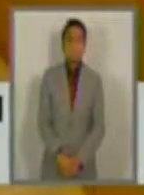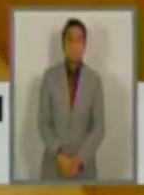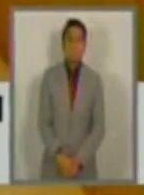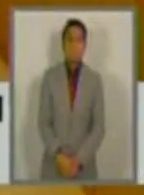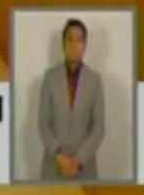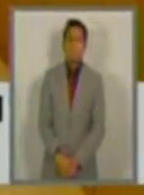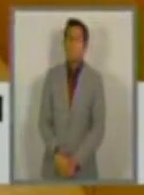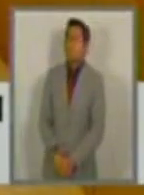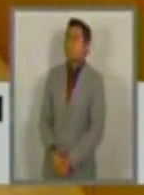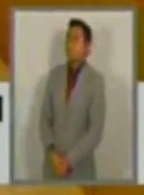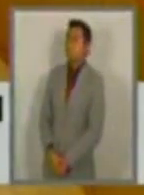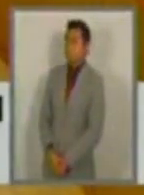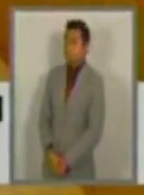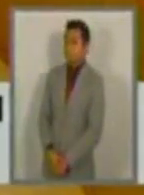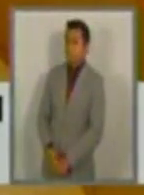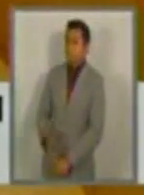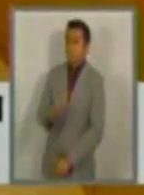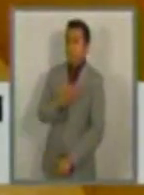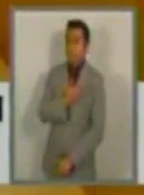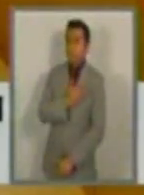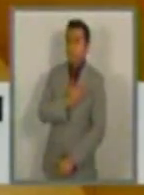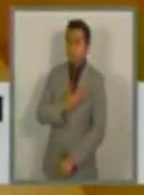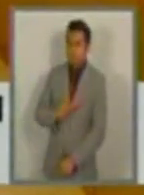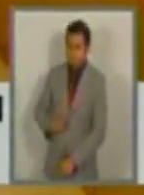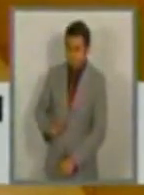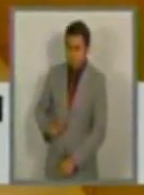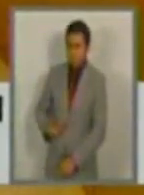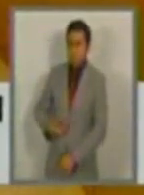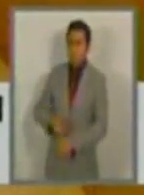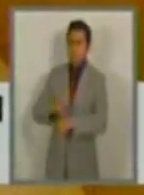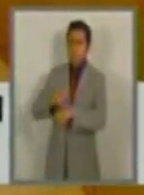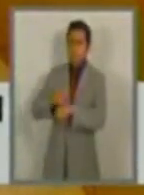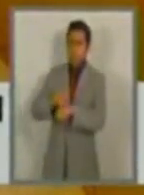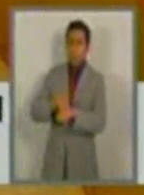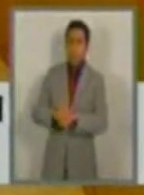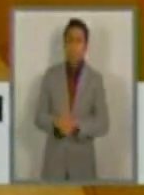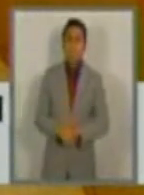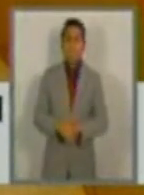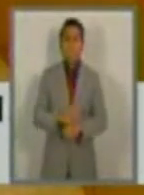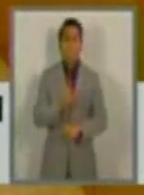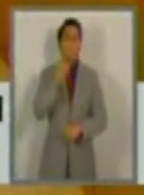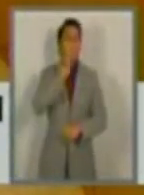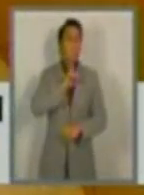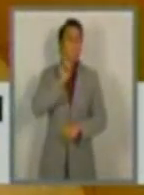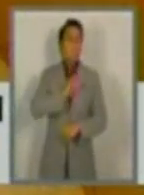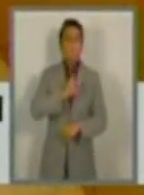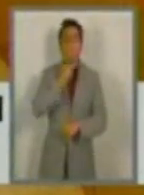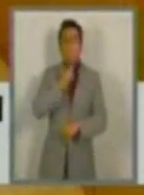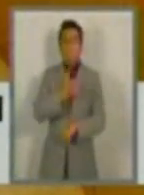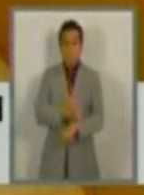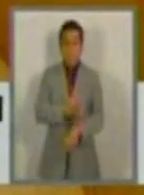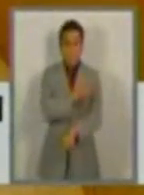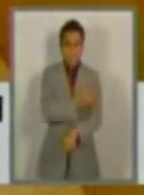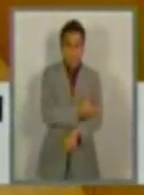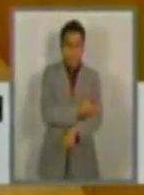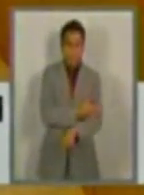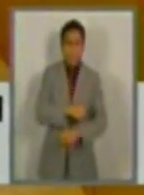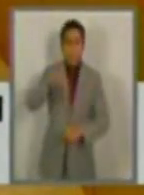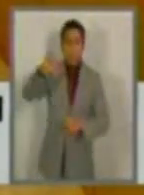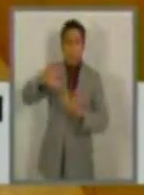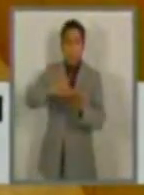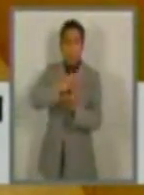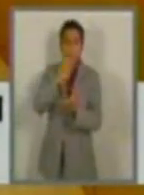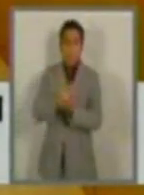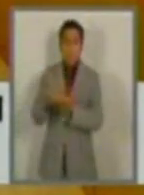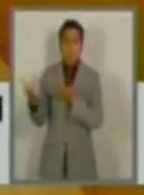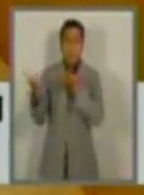Con su venia, Presidenta, compañeros, compañeras. El dictamen que hoy discutimos no solo es resultado